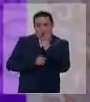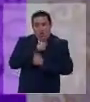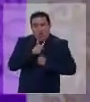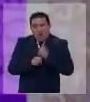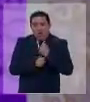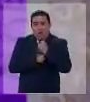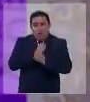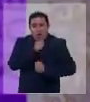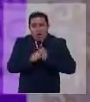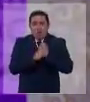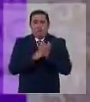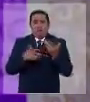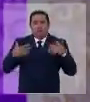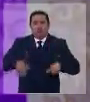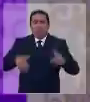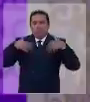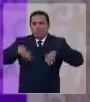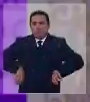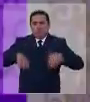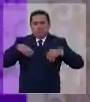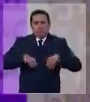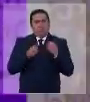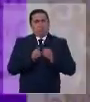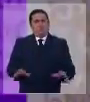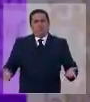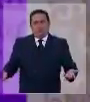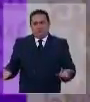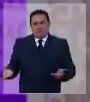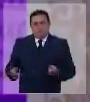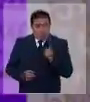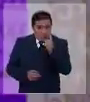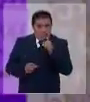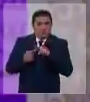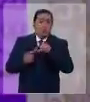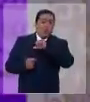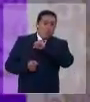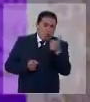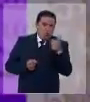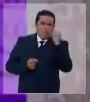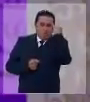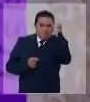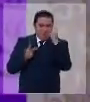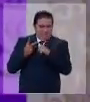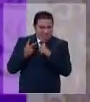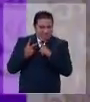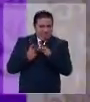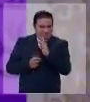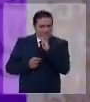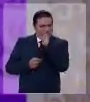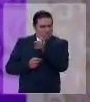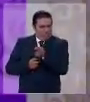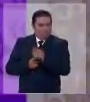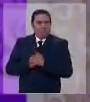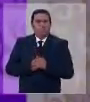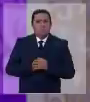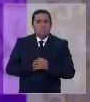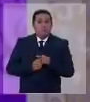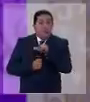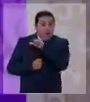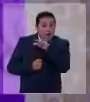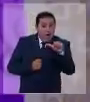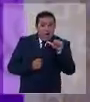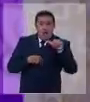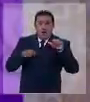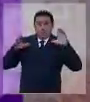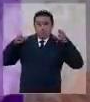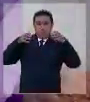Lo otro, como complemento a esta fórmula, es cortar todo el copete de privilegios que hay en